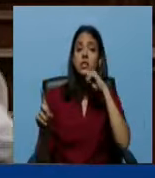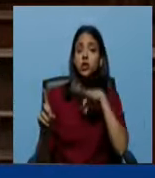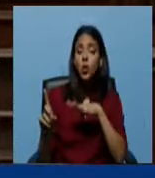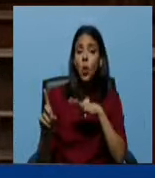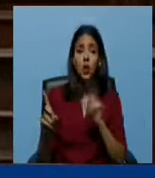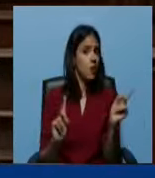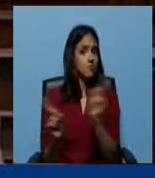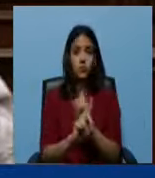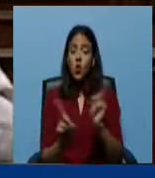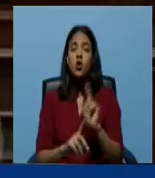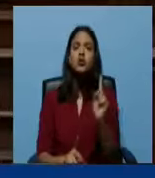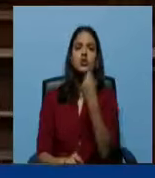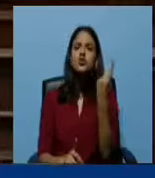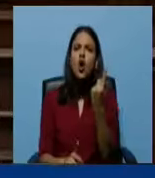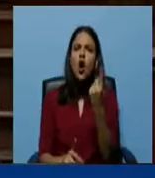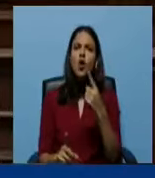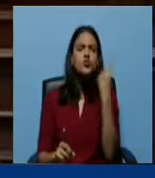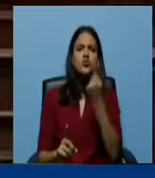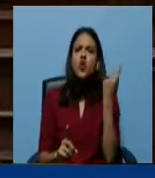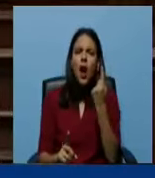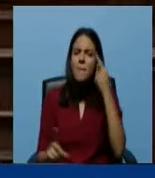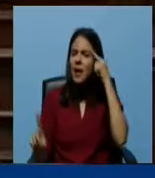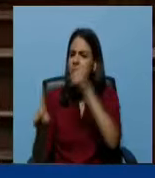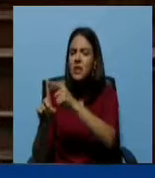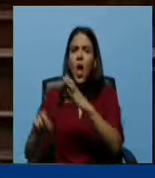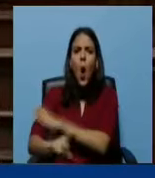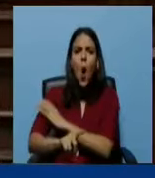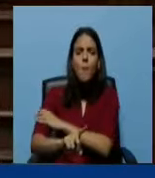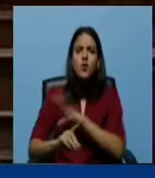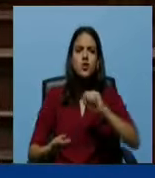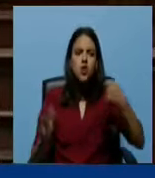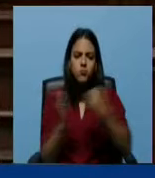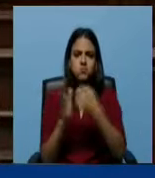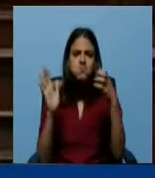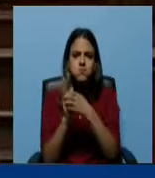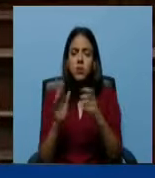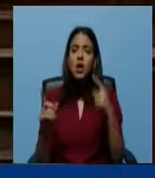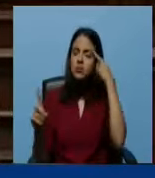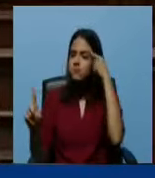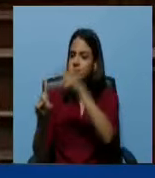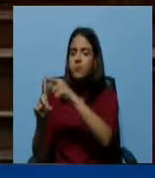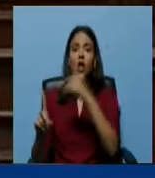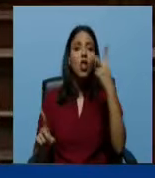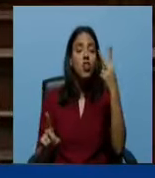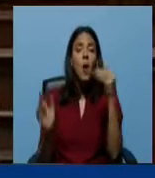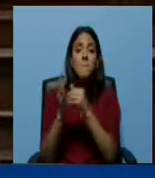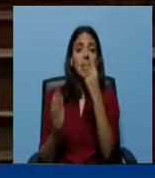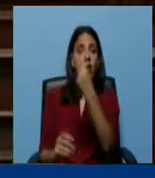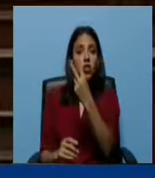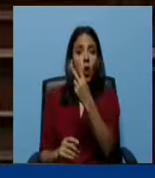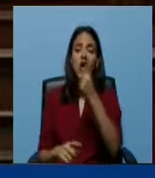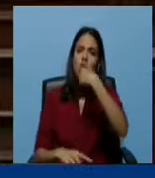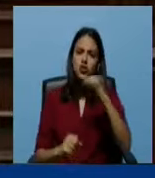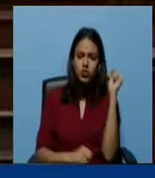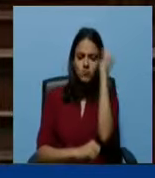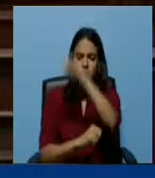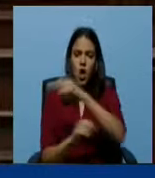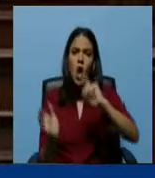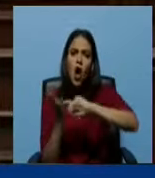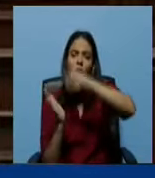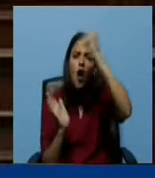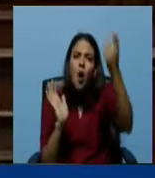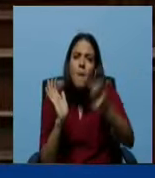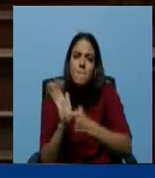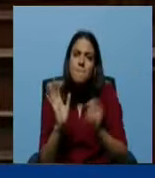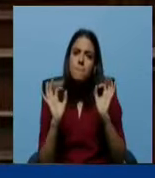No tenemos solo una oposición golpista, como en el 2002, a la cual derrotamos, plena y absolutamente.